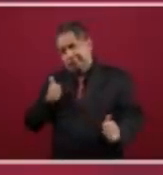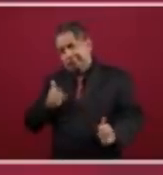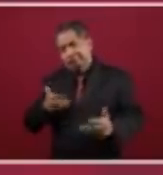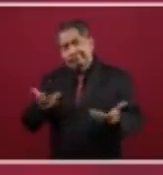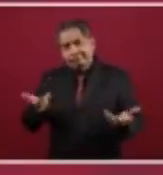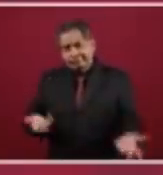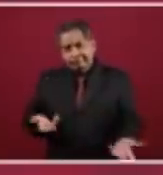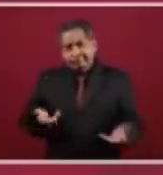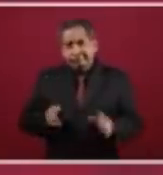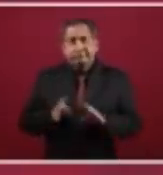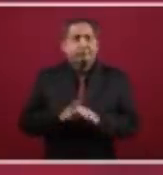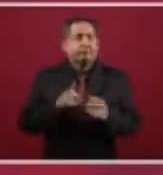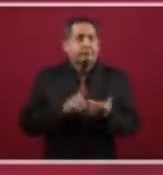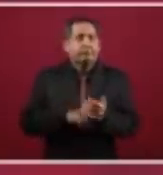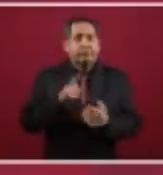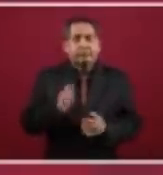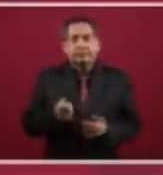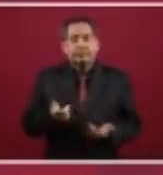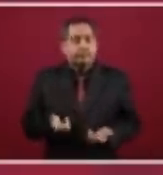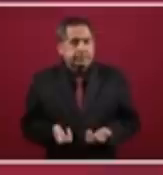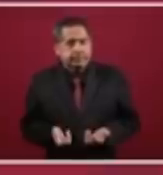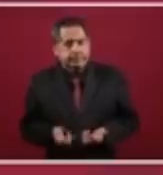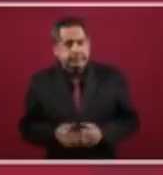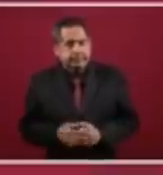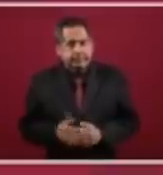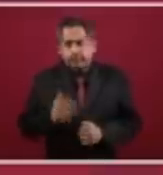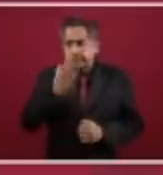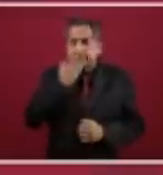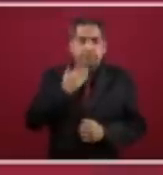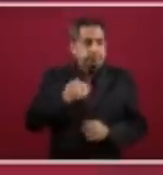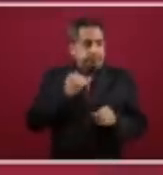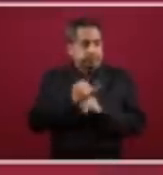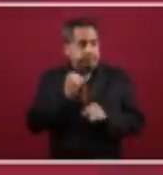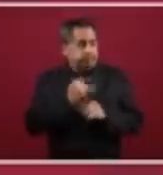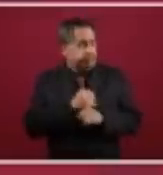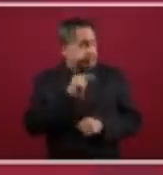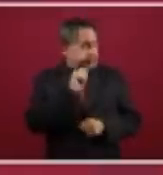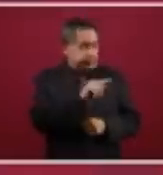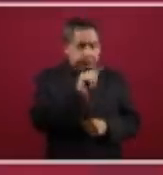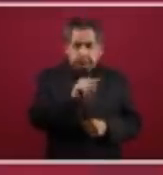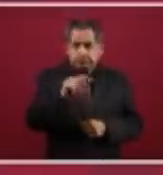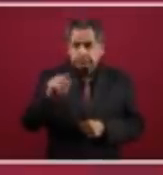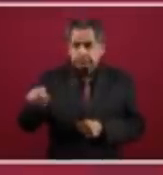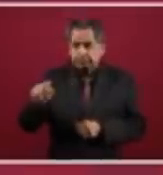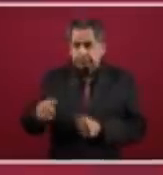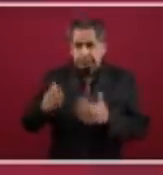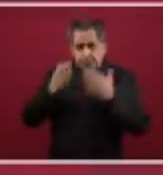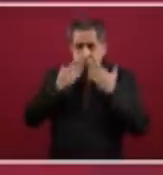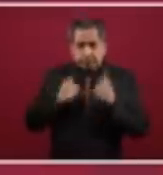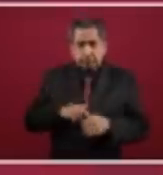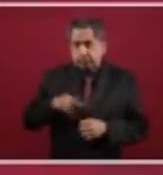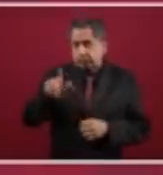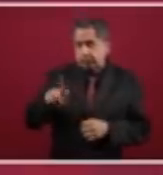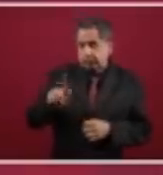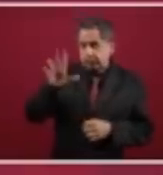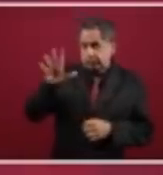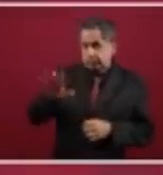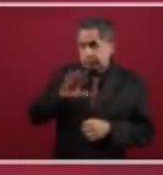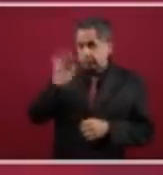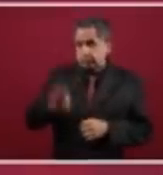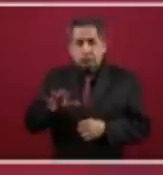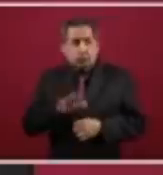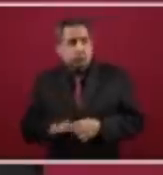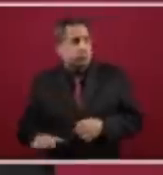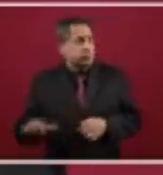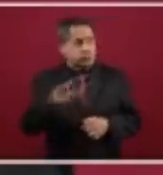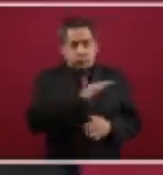se mide en que no hay internet en el 75% del territorio